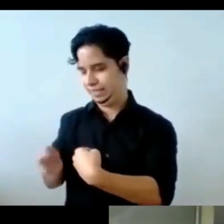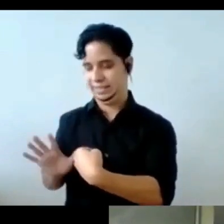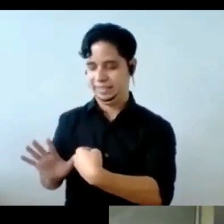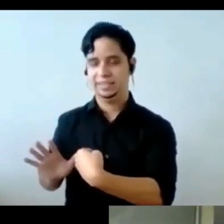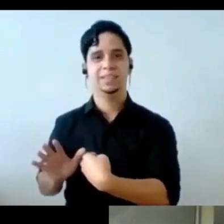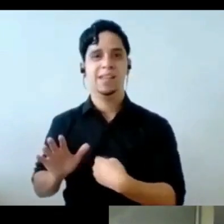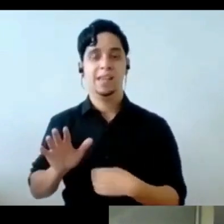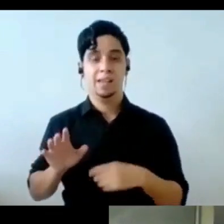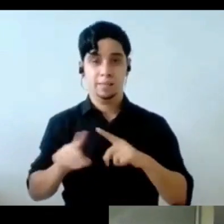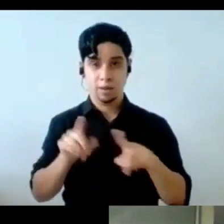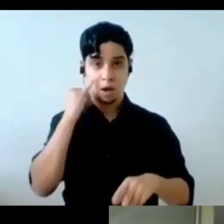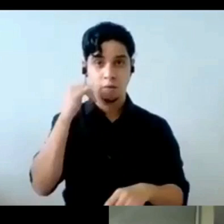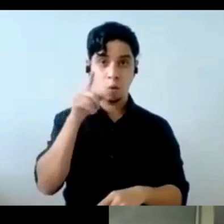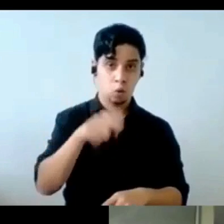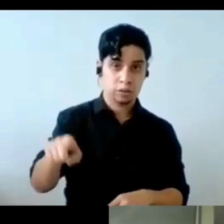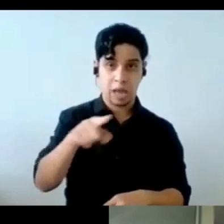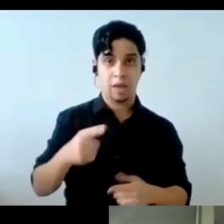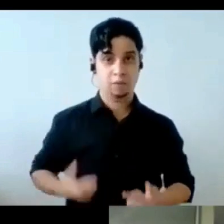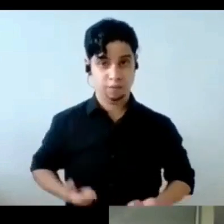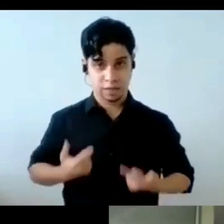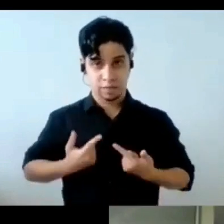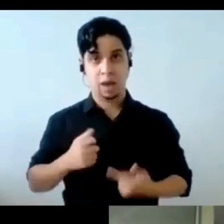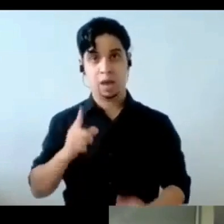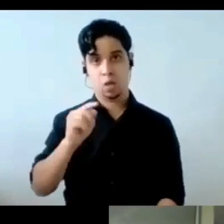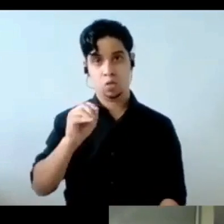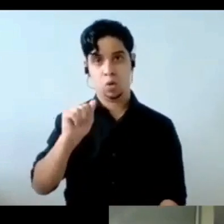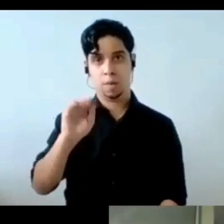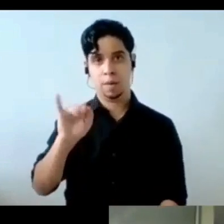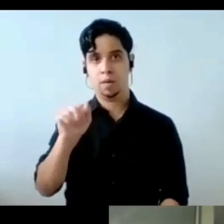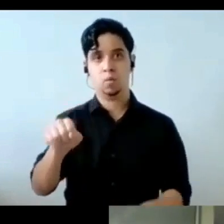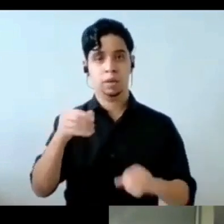Si usted, ¿verdad?, es residente de Toa Baja, puede llamar al